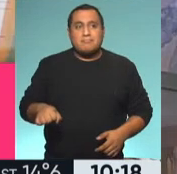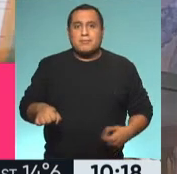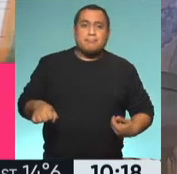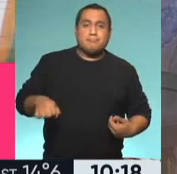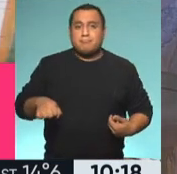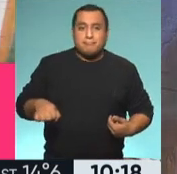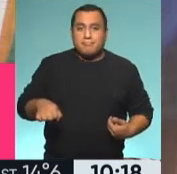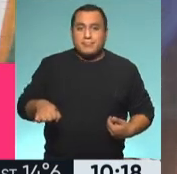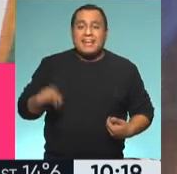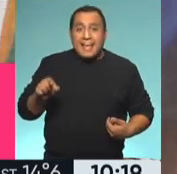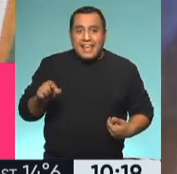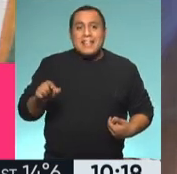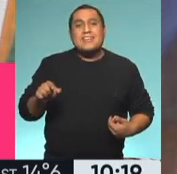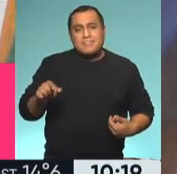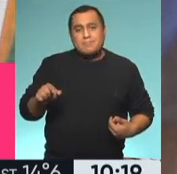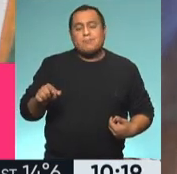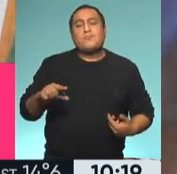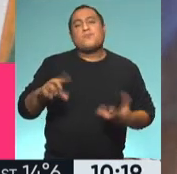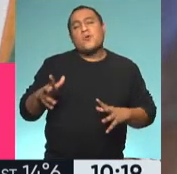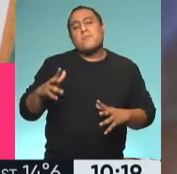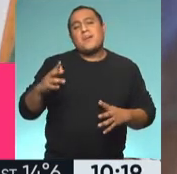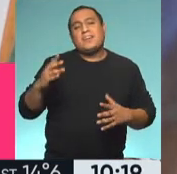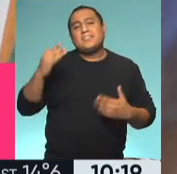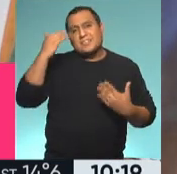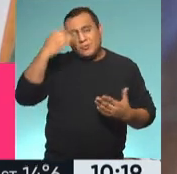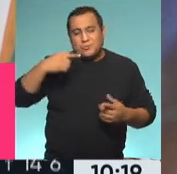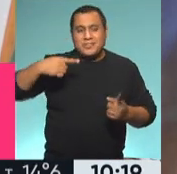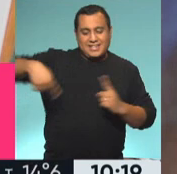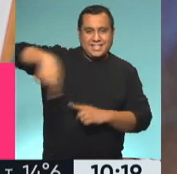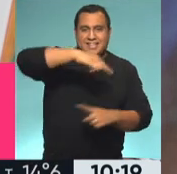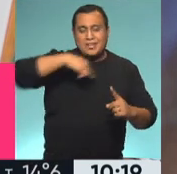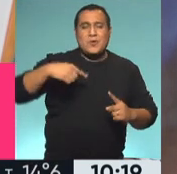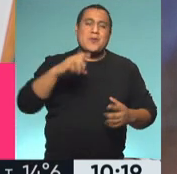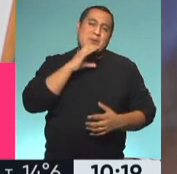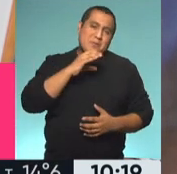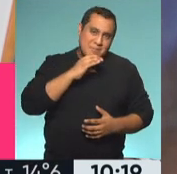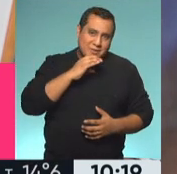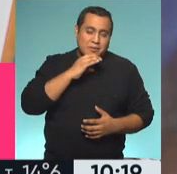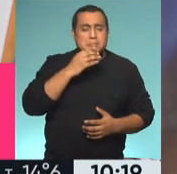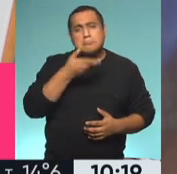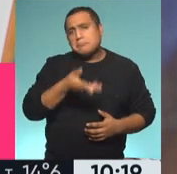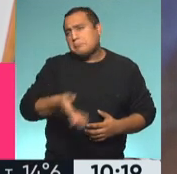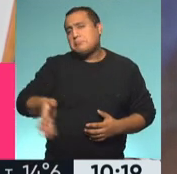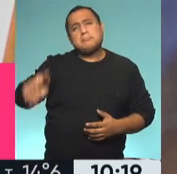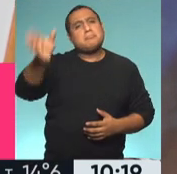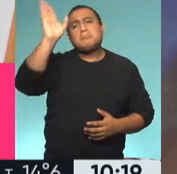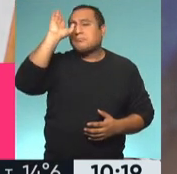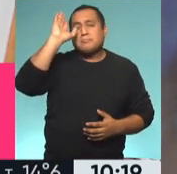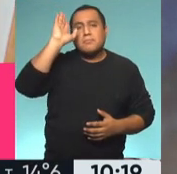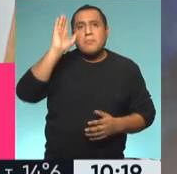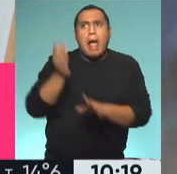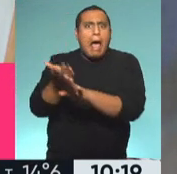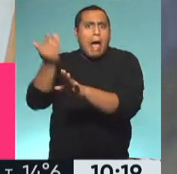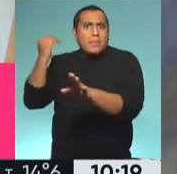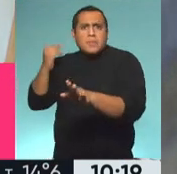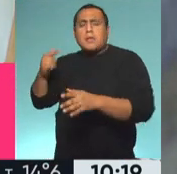nos saludó, giró graciosamente y se fue por ese camino final de tantas